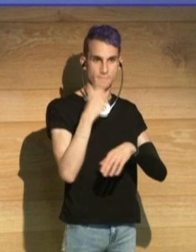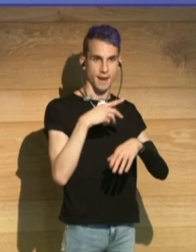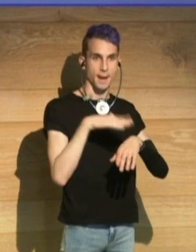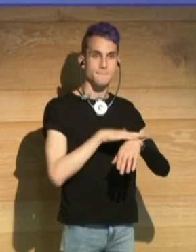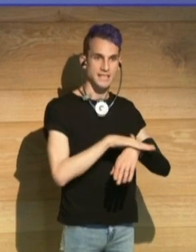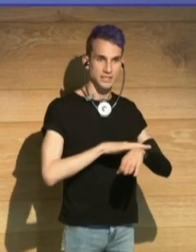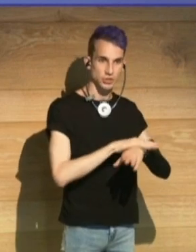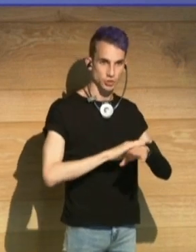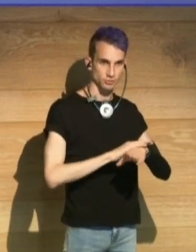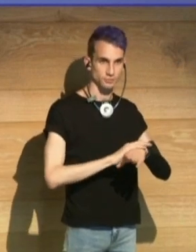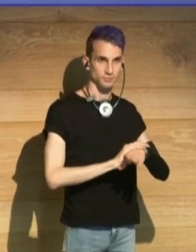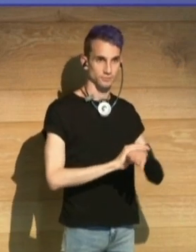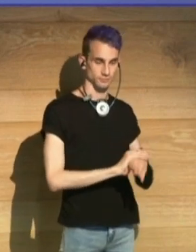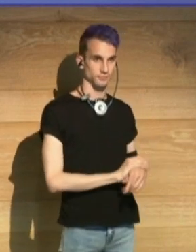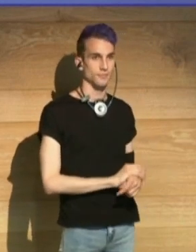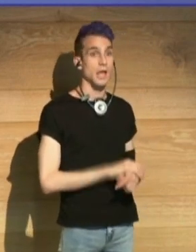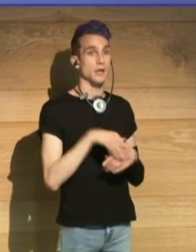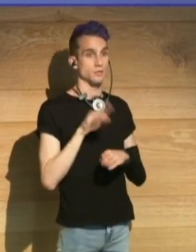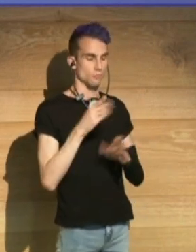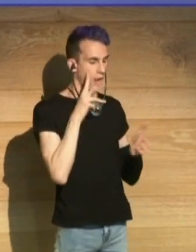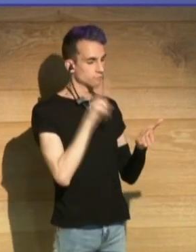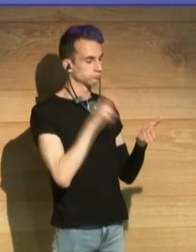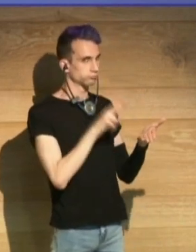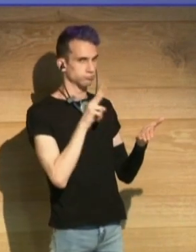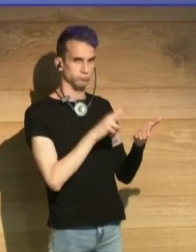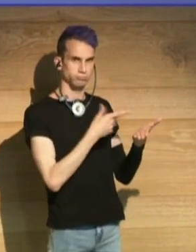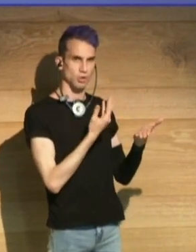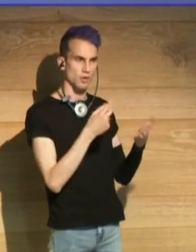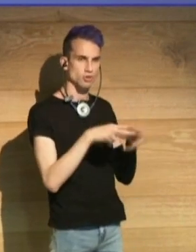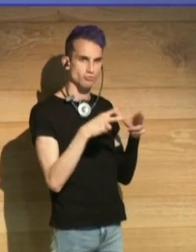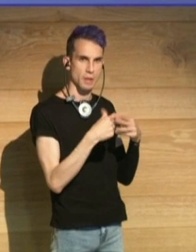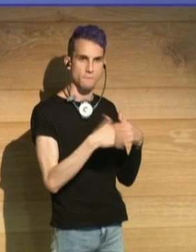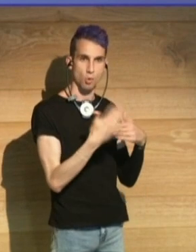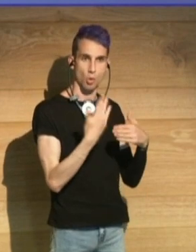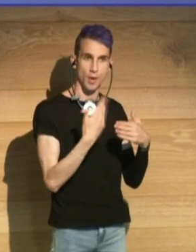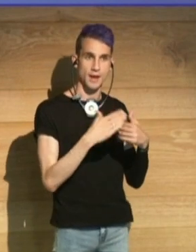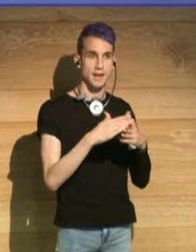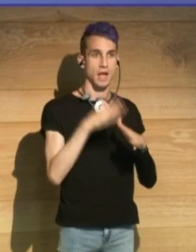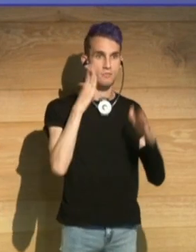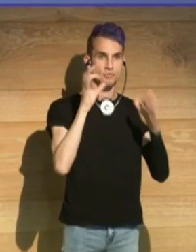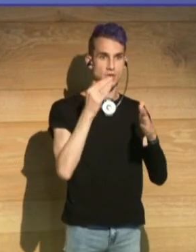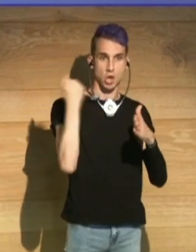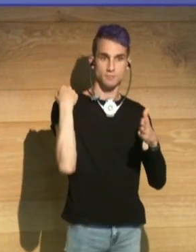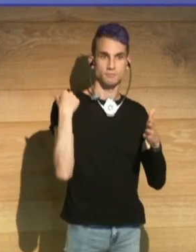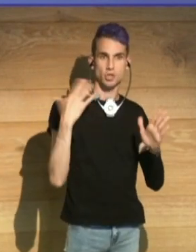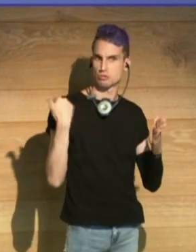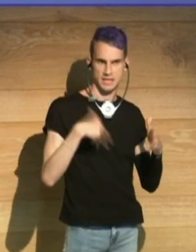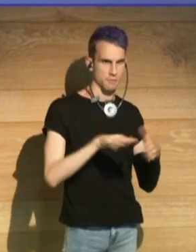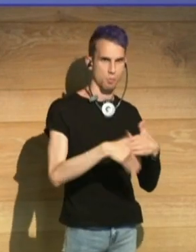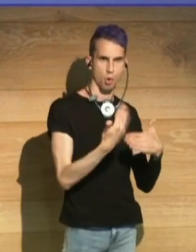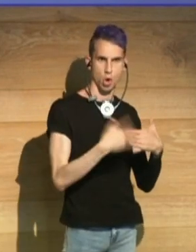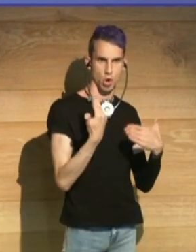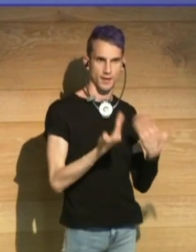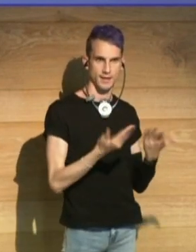el desguace de la democracia. Y tú vas viendo que es una sociedad moderna, es una sociedad de hace un siglo, pero una sociedad ya moderna,